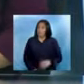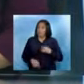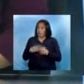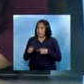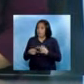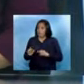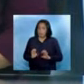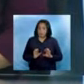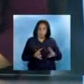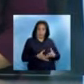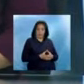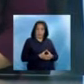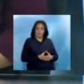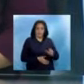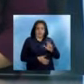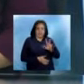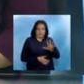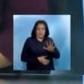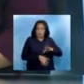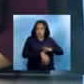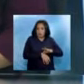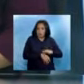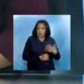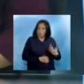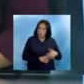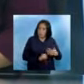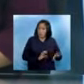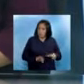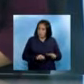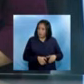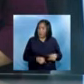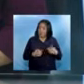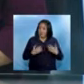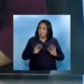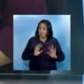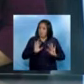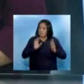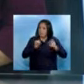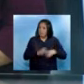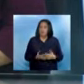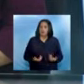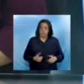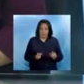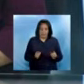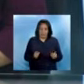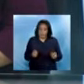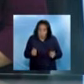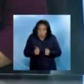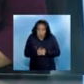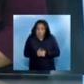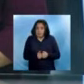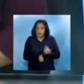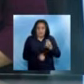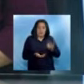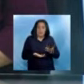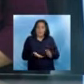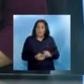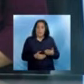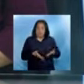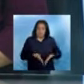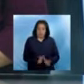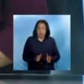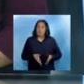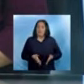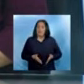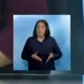Contamos que un equipo de 35 doctores realizó una proeza médica. Logró separar a las pequeñas siamesas nacidas en Pucallpa. Sin